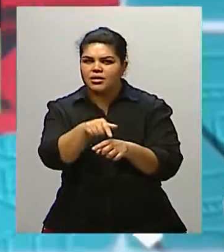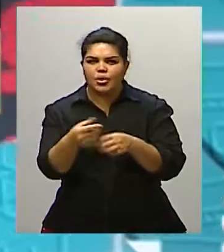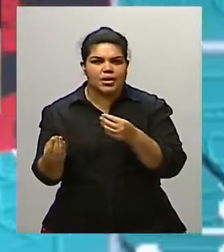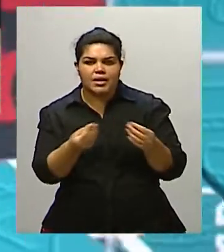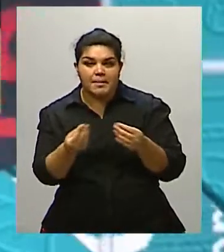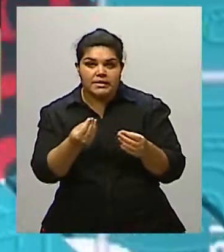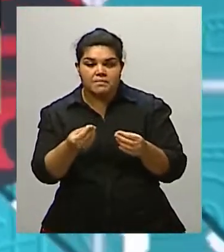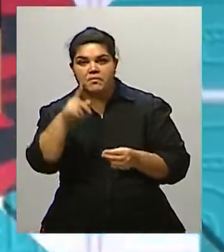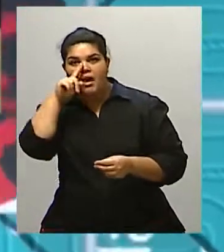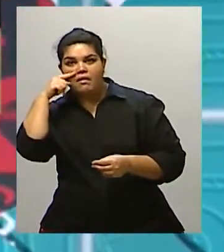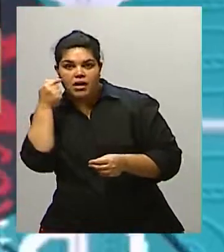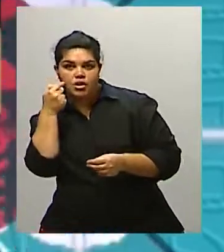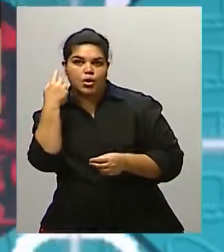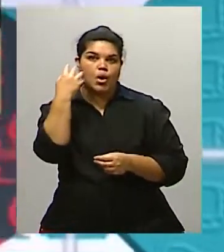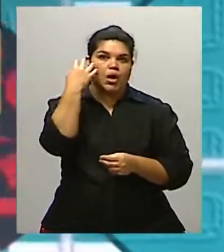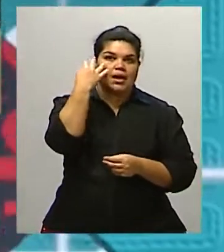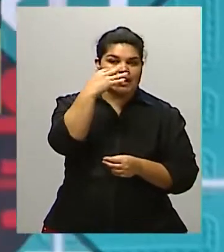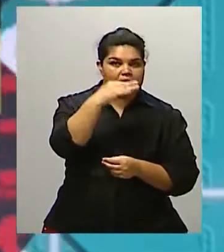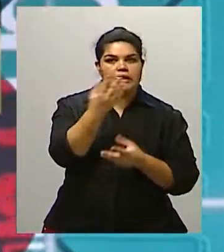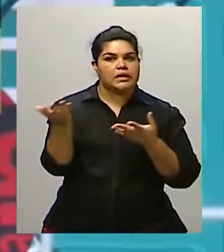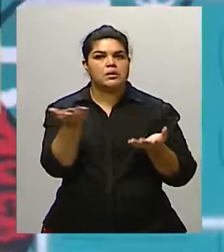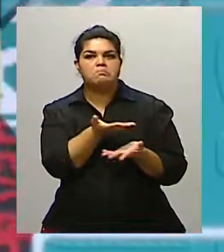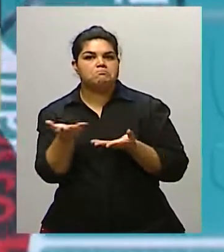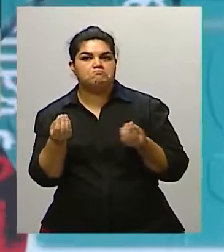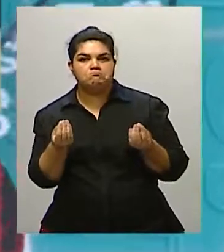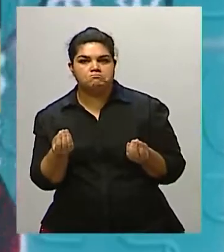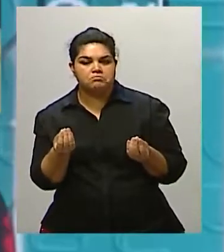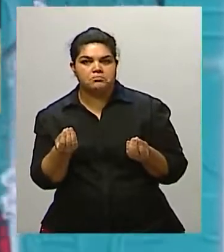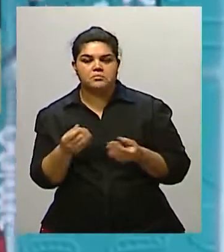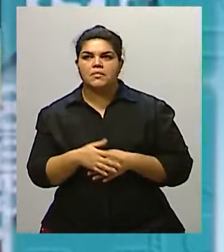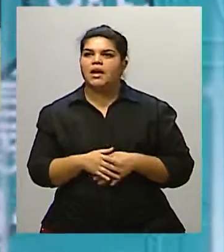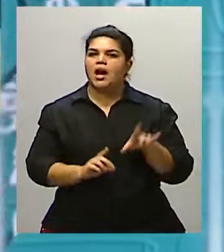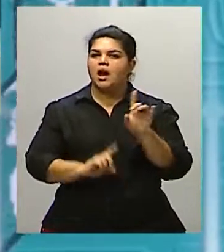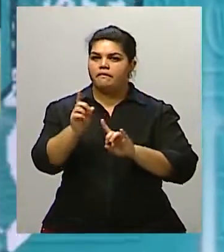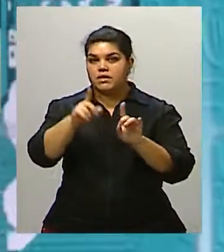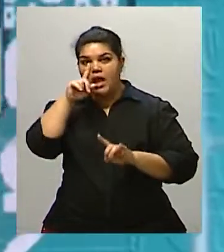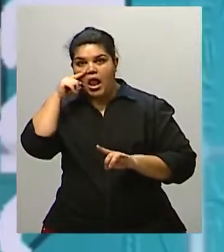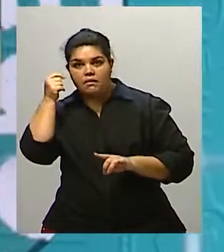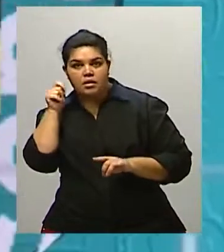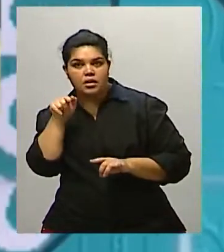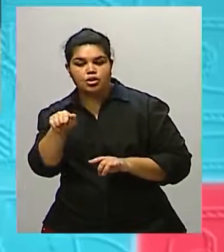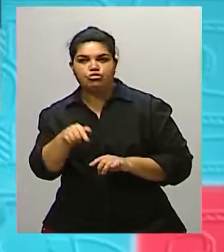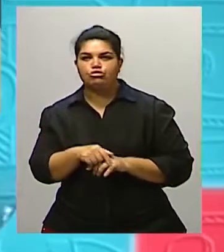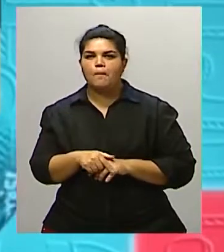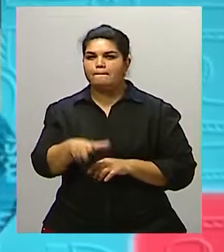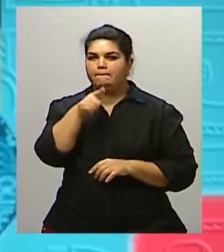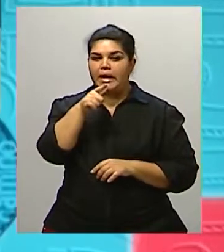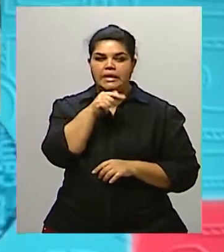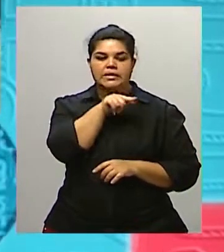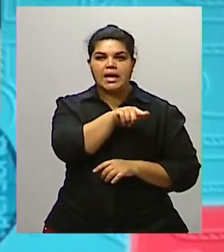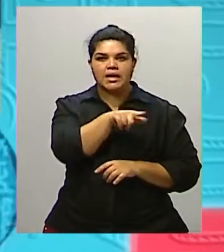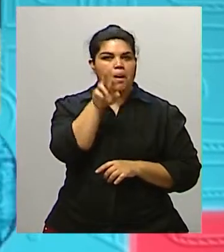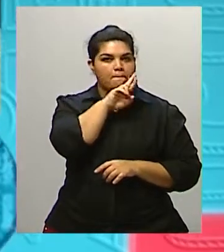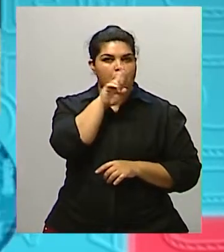Alberto Fernández y Cristina Fernández? Porque digo, en algún momento se hablaba de que Alberto era, muchos decían era un títere, Albert Títere le